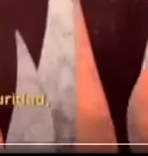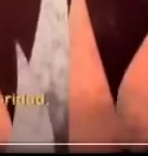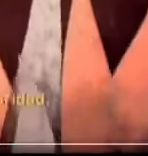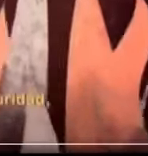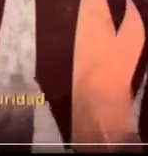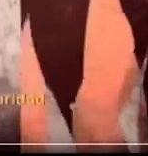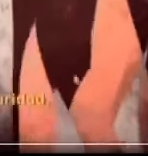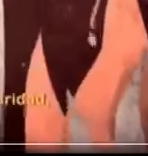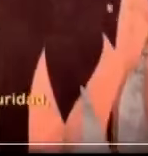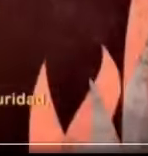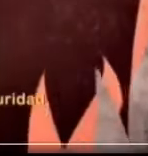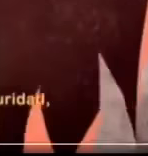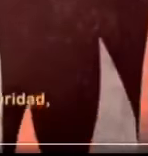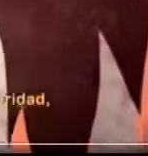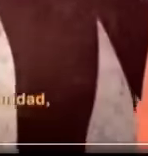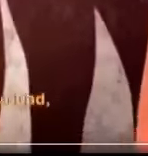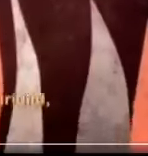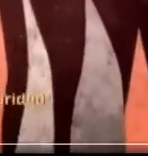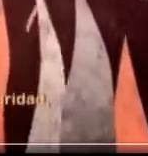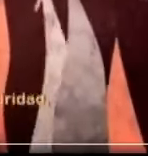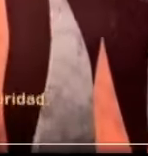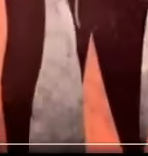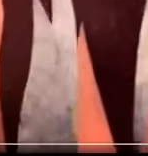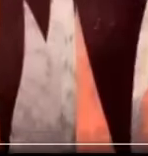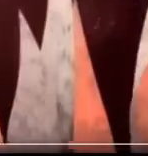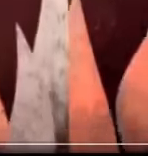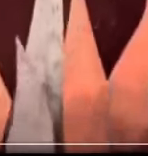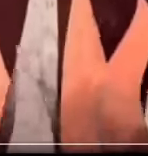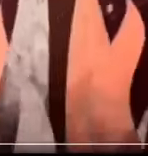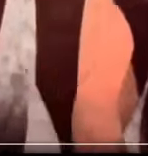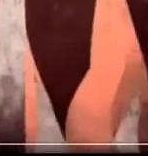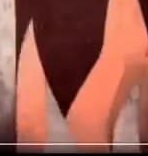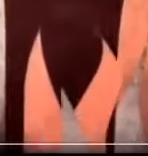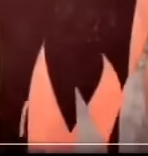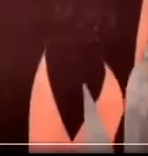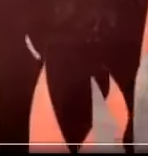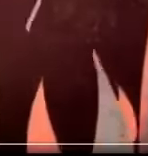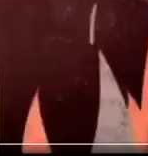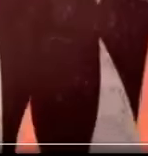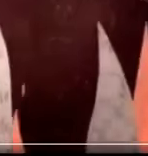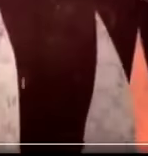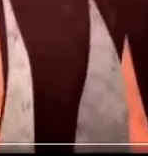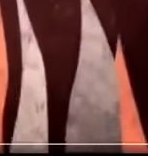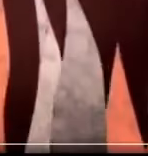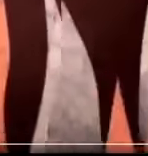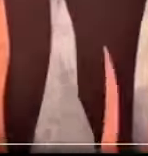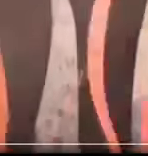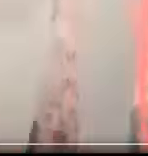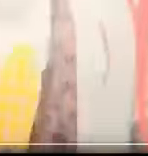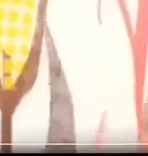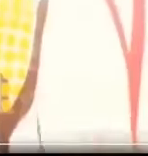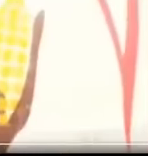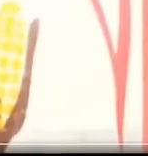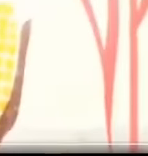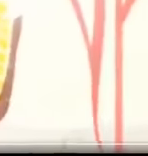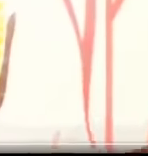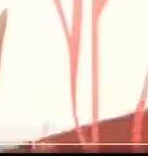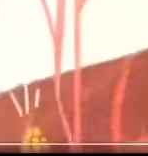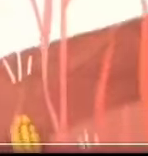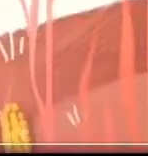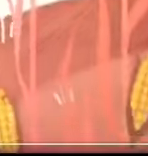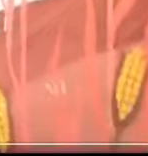hoy rukawari we chirika na hitra chiraramri anewari vinoi na piso kitra ari sinepi puchka